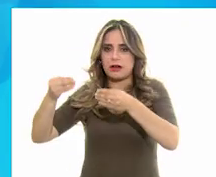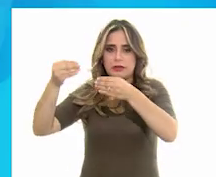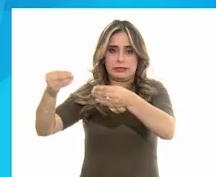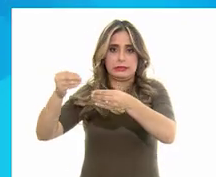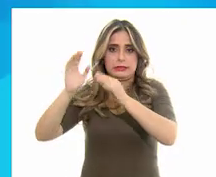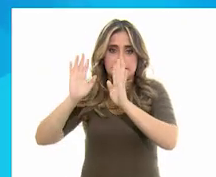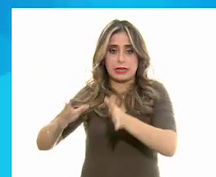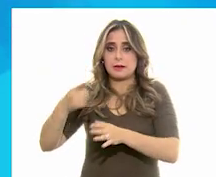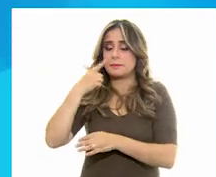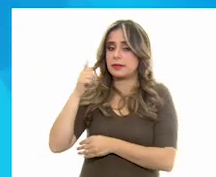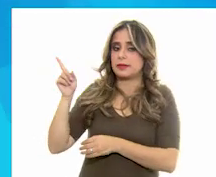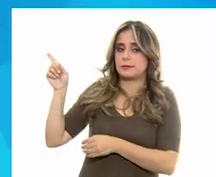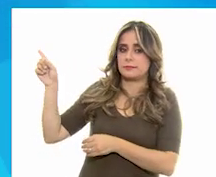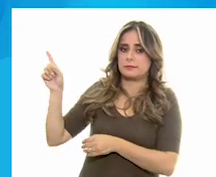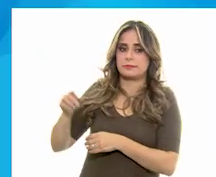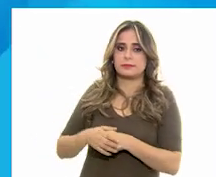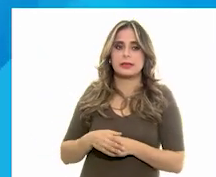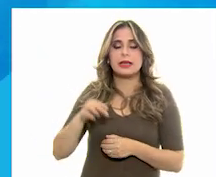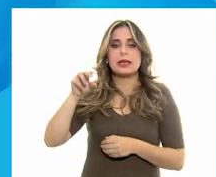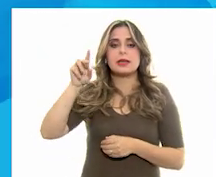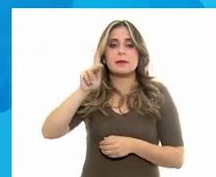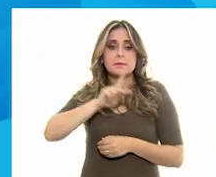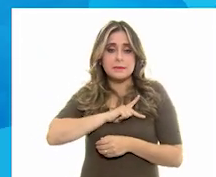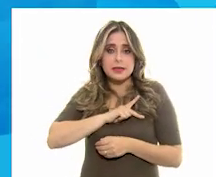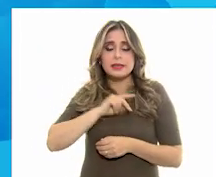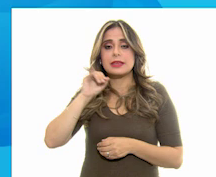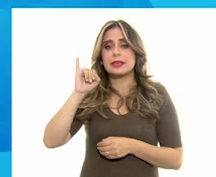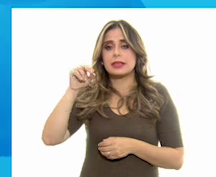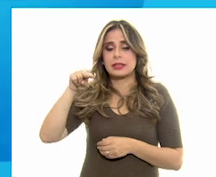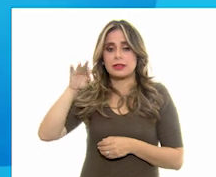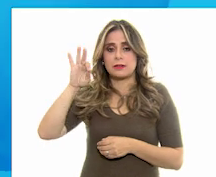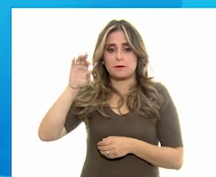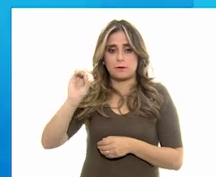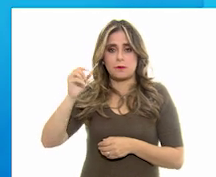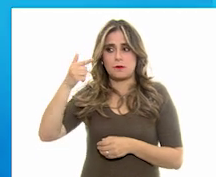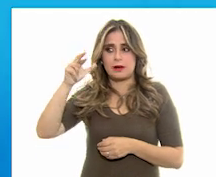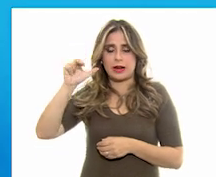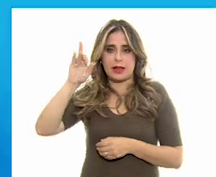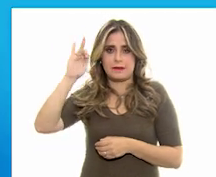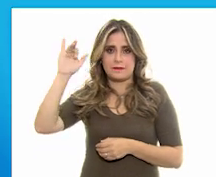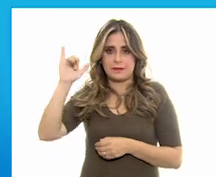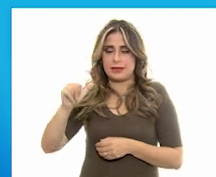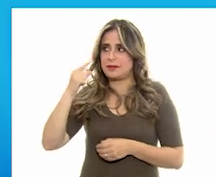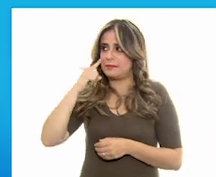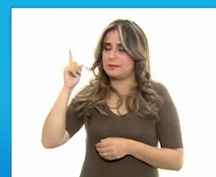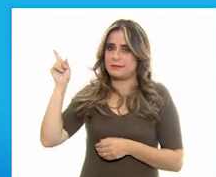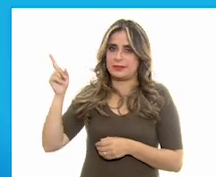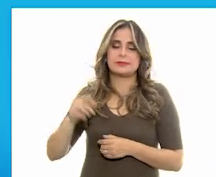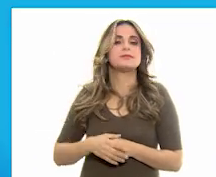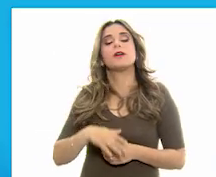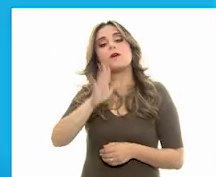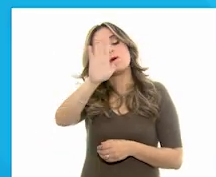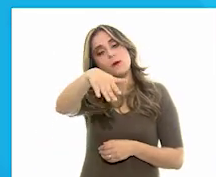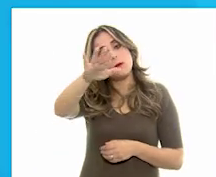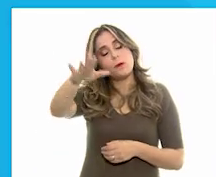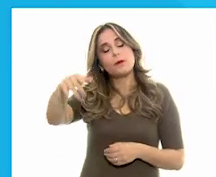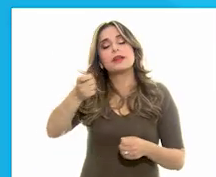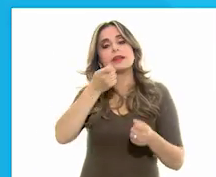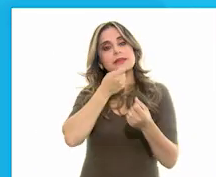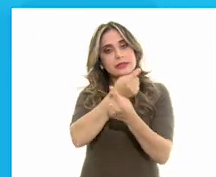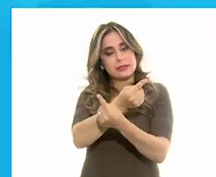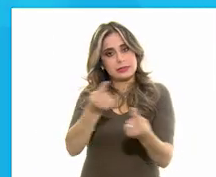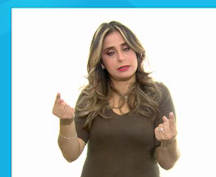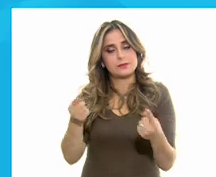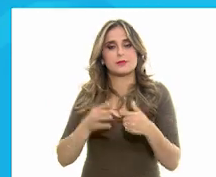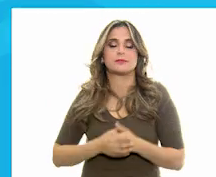escribió mi infografía. Ahí está. Muy bien. Yo les quiero decir, niños y niñas,